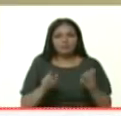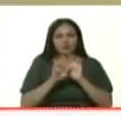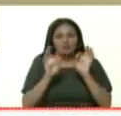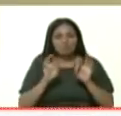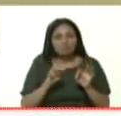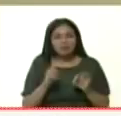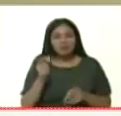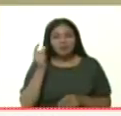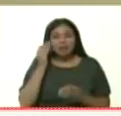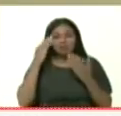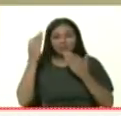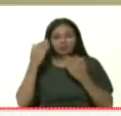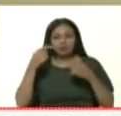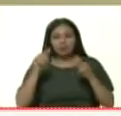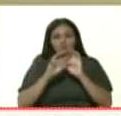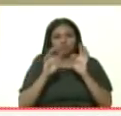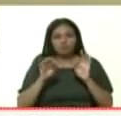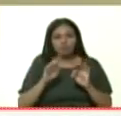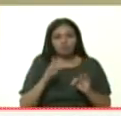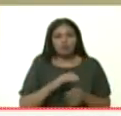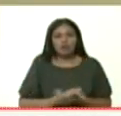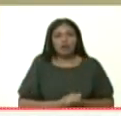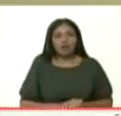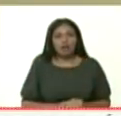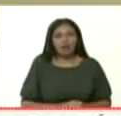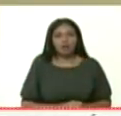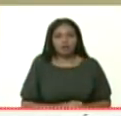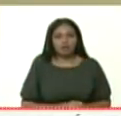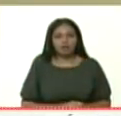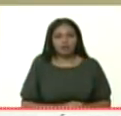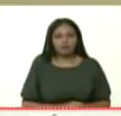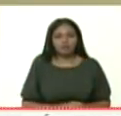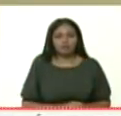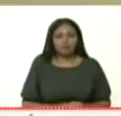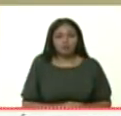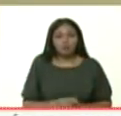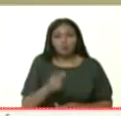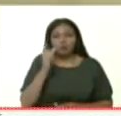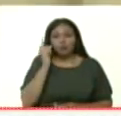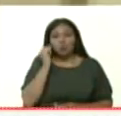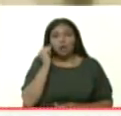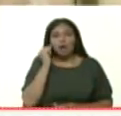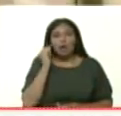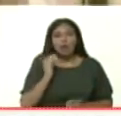Mi saludo a María León, junto a María León y lideresas